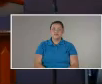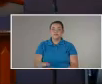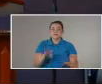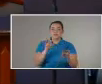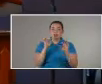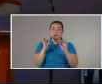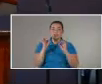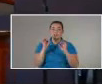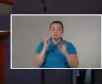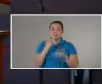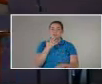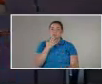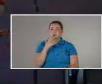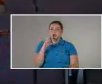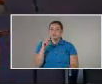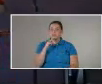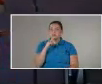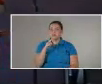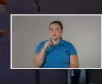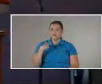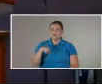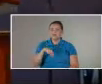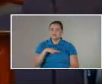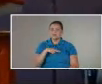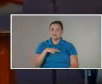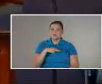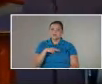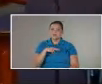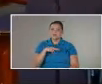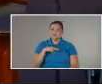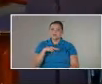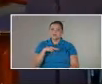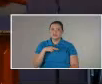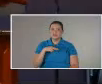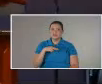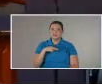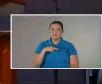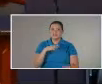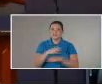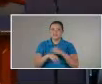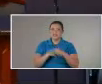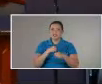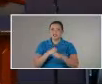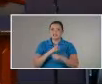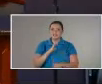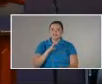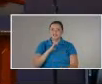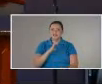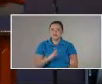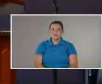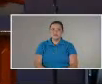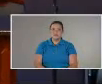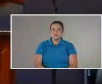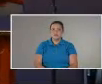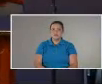Algunos preferimos no decir nuestra edad. A mí me cuesta, sinceramente.